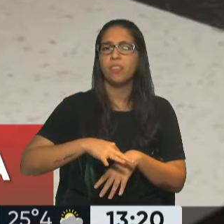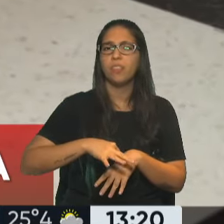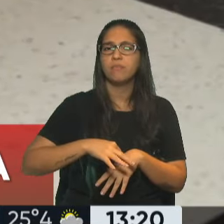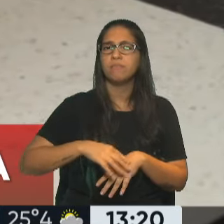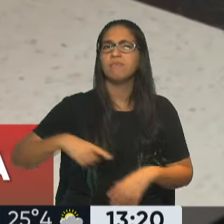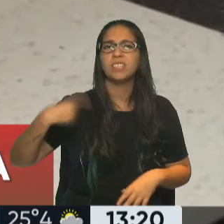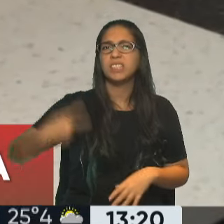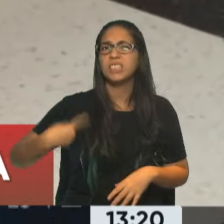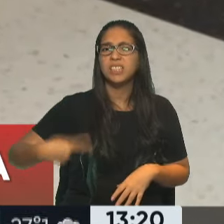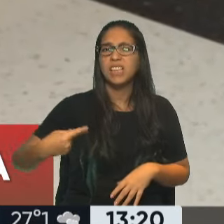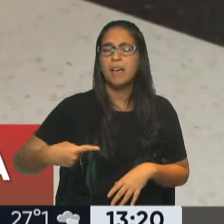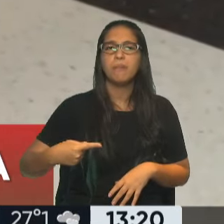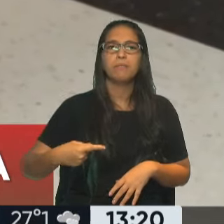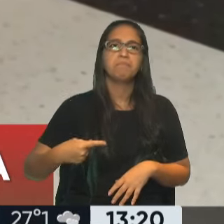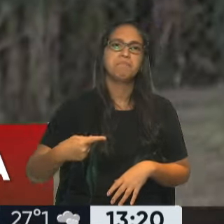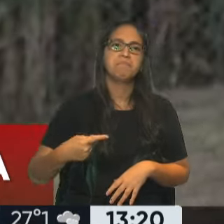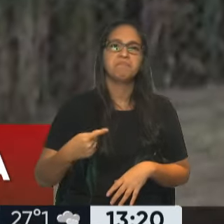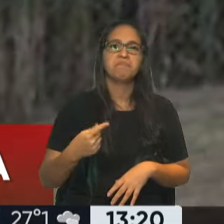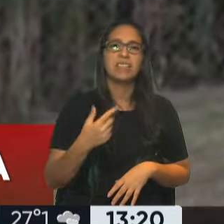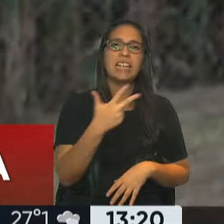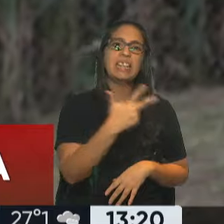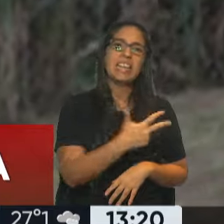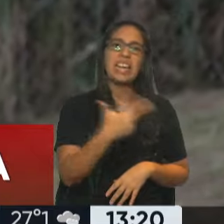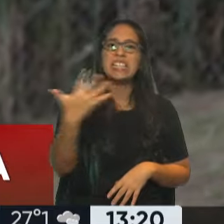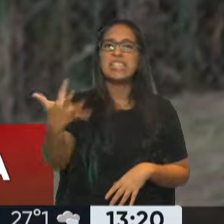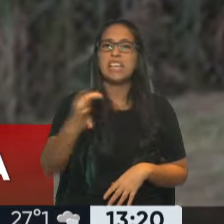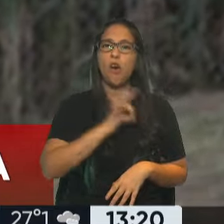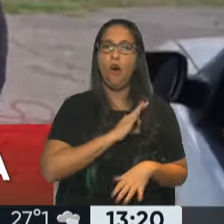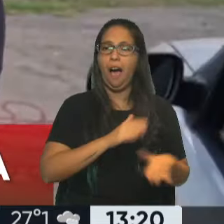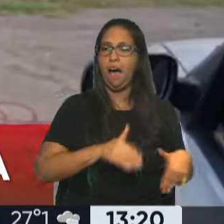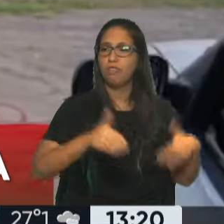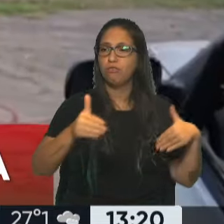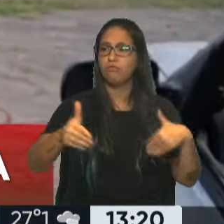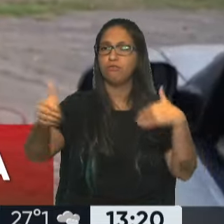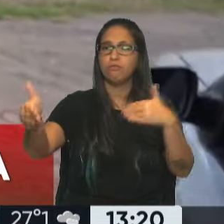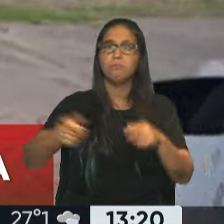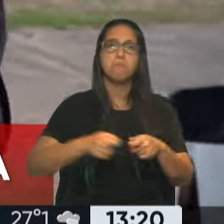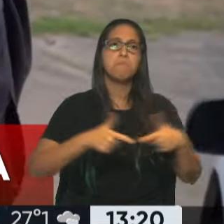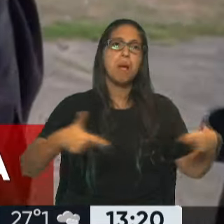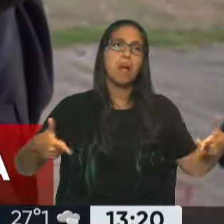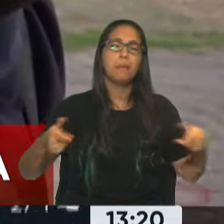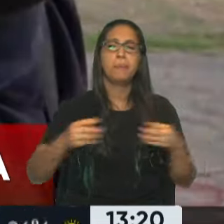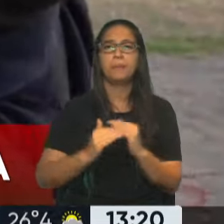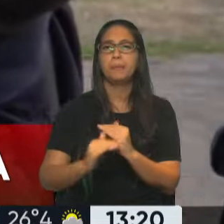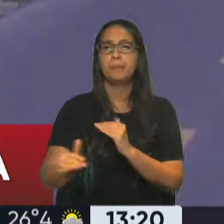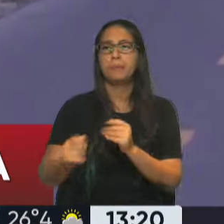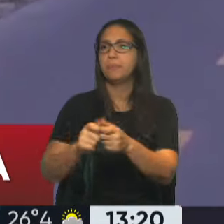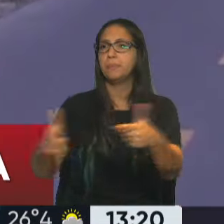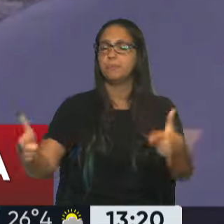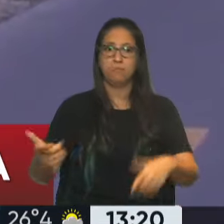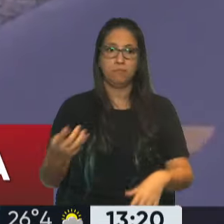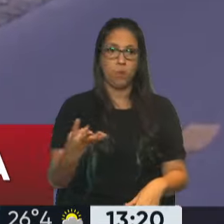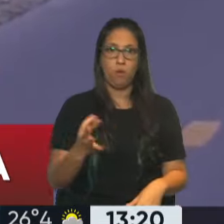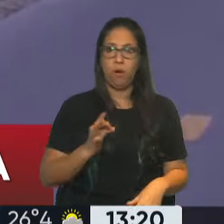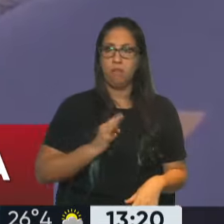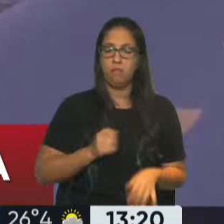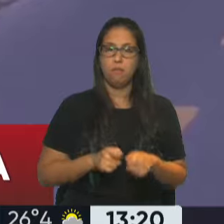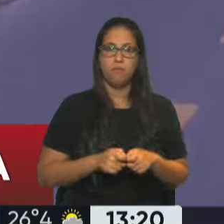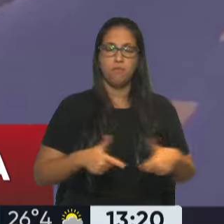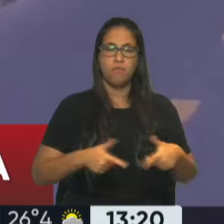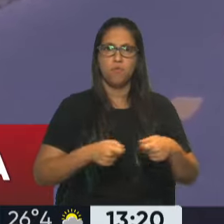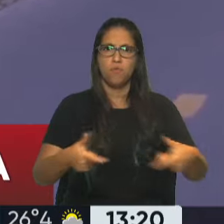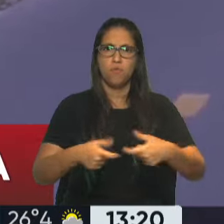que ocurrían brotes cada 3 a 5 años. Y Argentina en los últimos cuatro años tuvo 3 brotes, quiere decir, tuvo